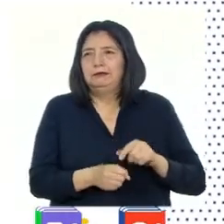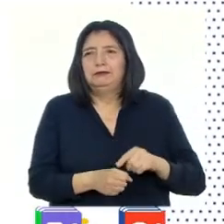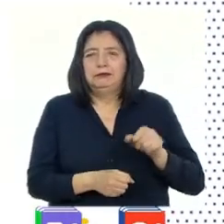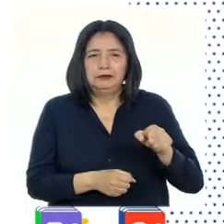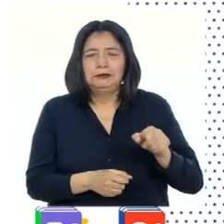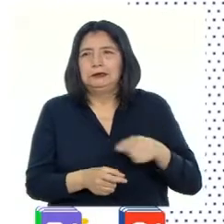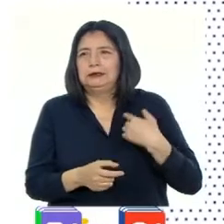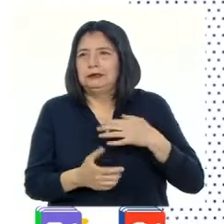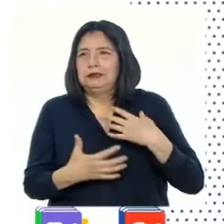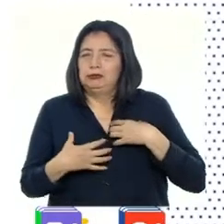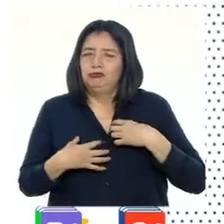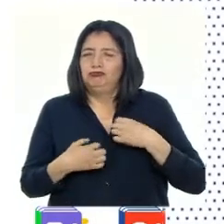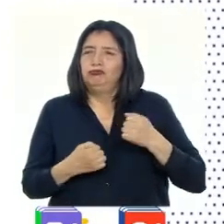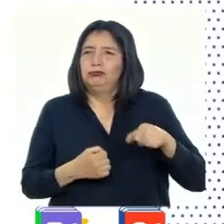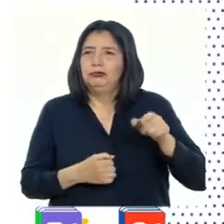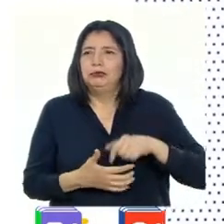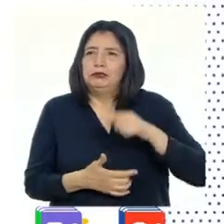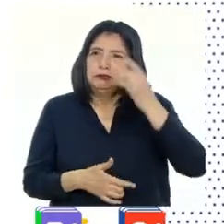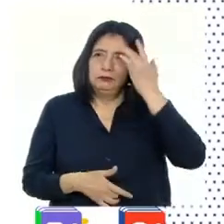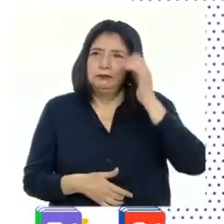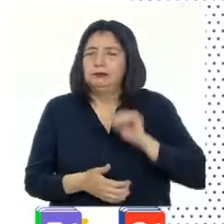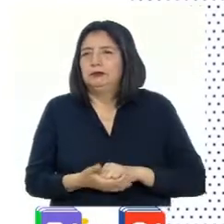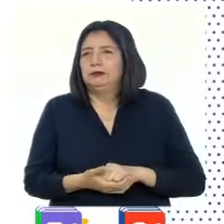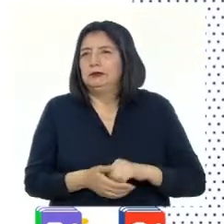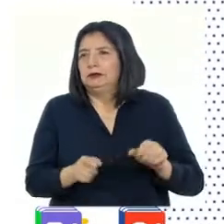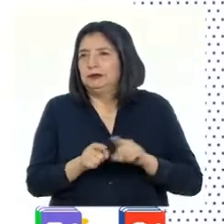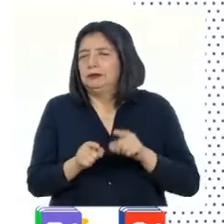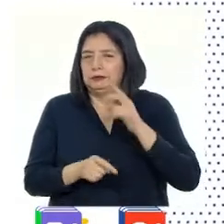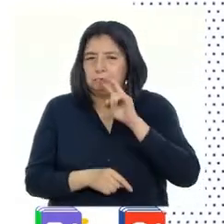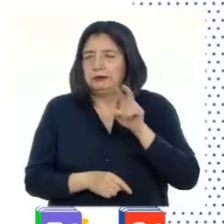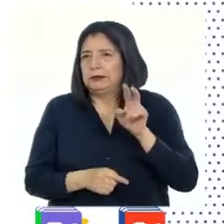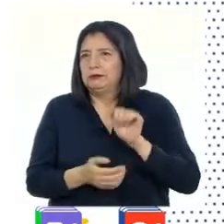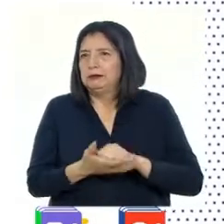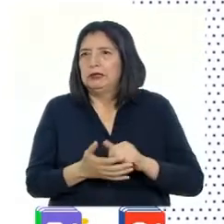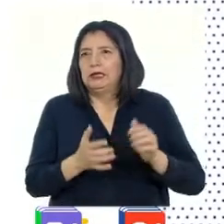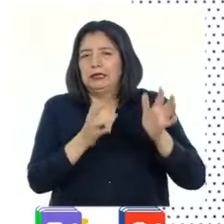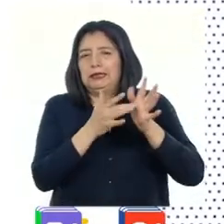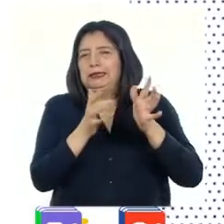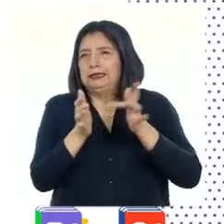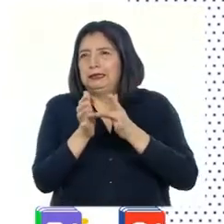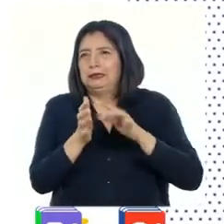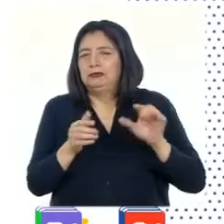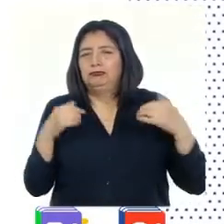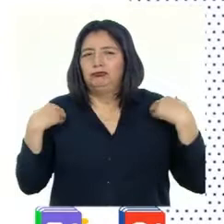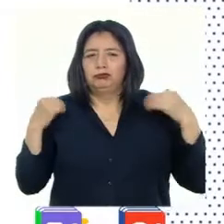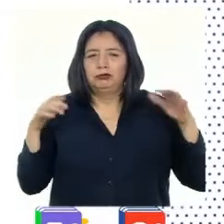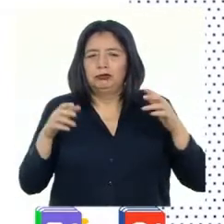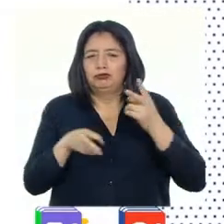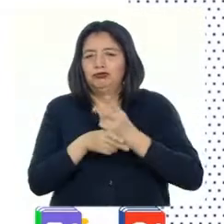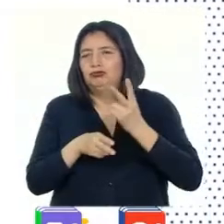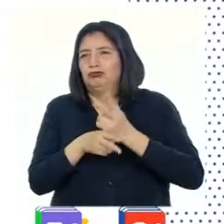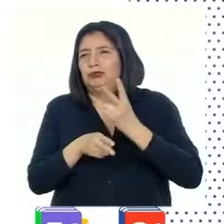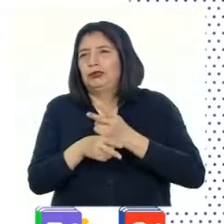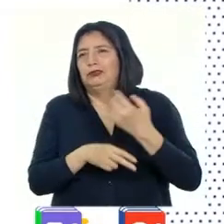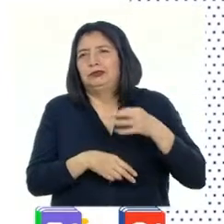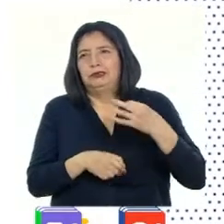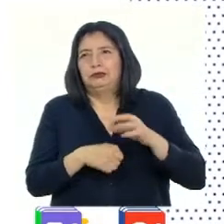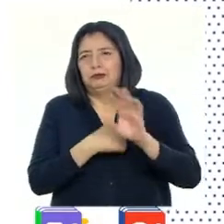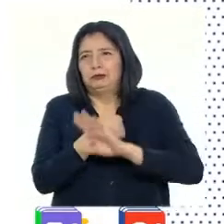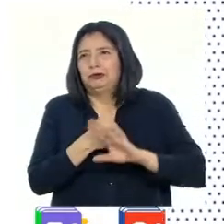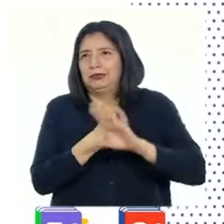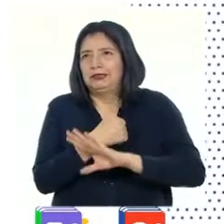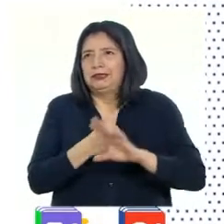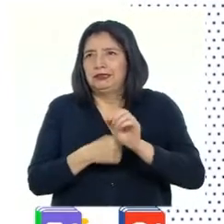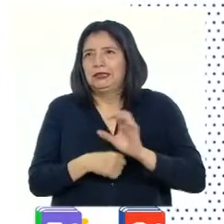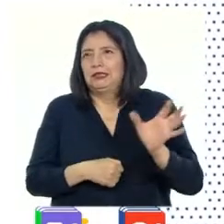Y ahí ya se está recuperándose de esta enfermedad. Y también vemos ahí Jesús con todos sus ángeles cuidándonos, siempre